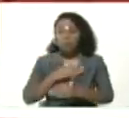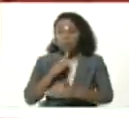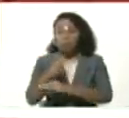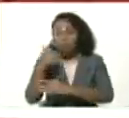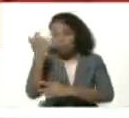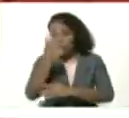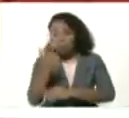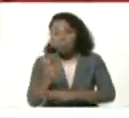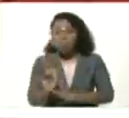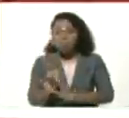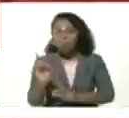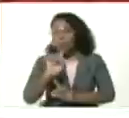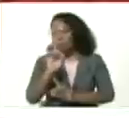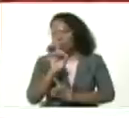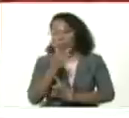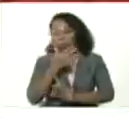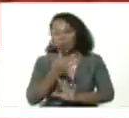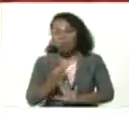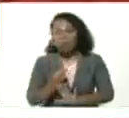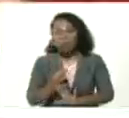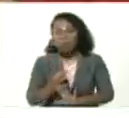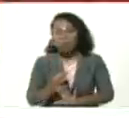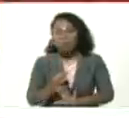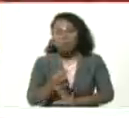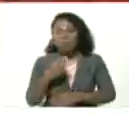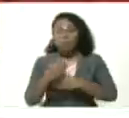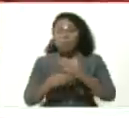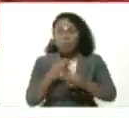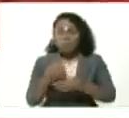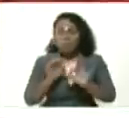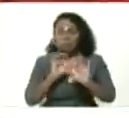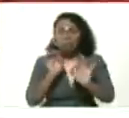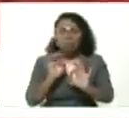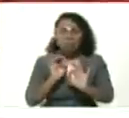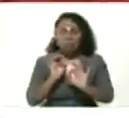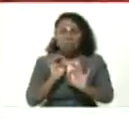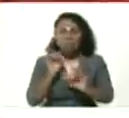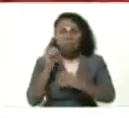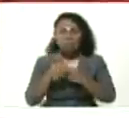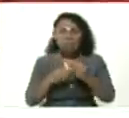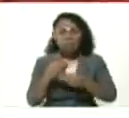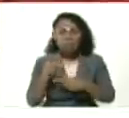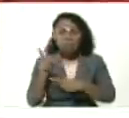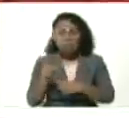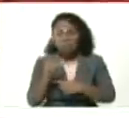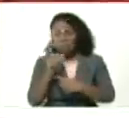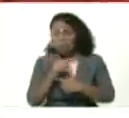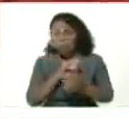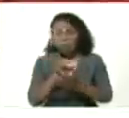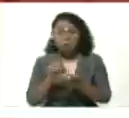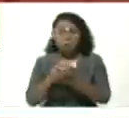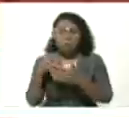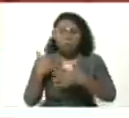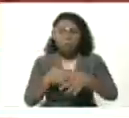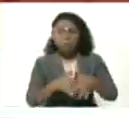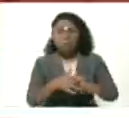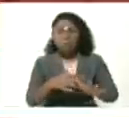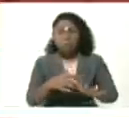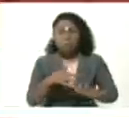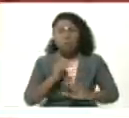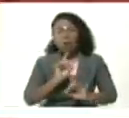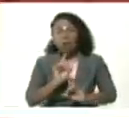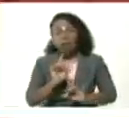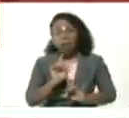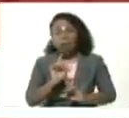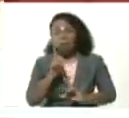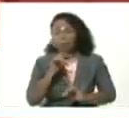cara. No es fácil, ¿no? Y lo hacemos sin ningún tipo de inconveniente. Y no ha habido problemas con la militancia del partido. Ahora, desconocer la